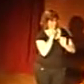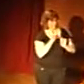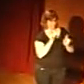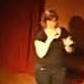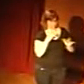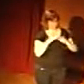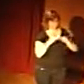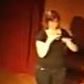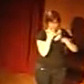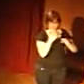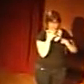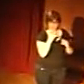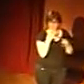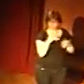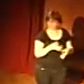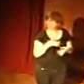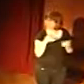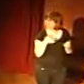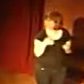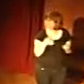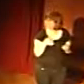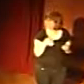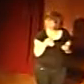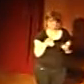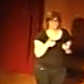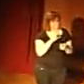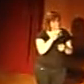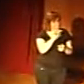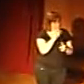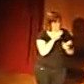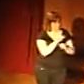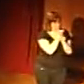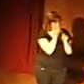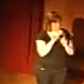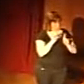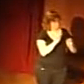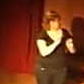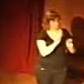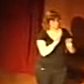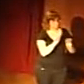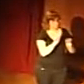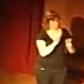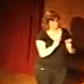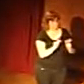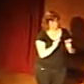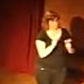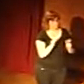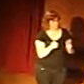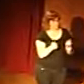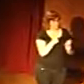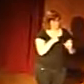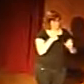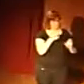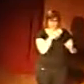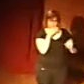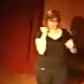está sucediendo pero el modo con que villamil Reproduce las obras sobre todo toda esa maestría que